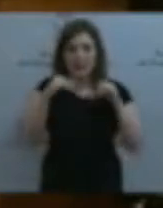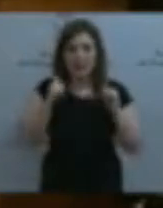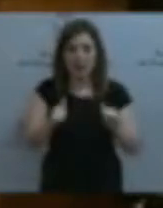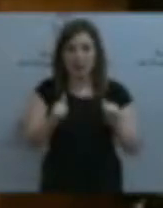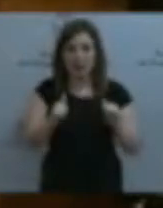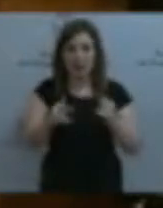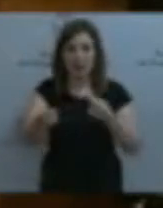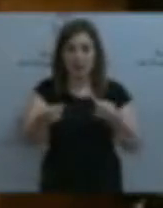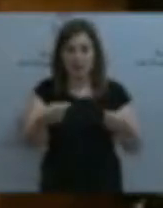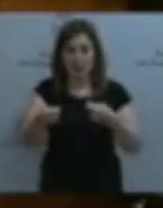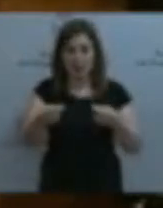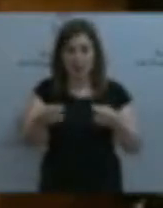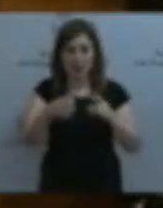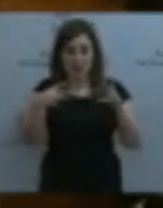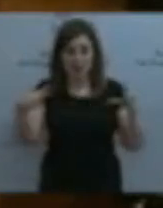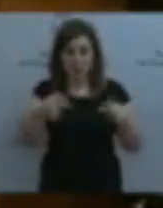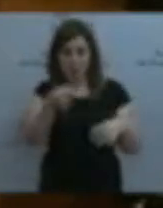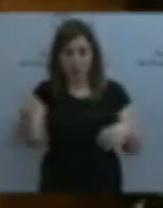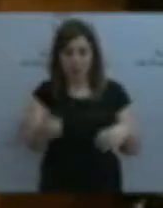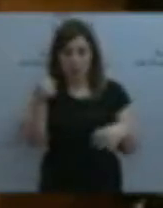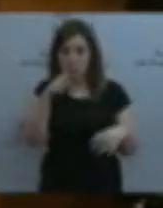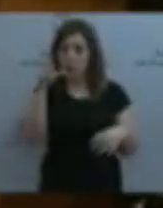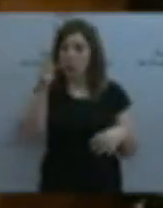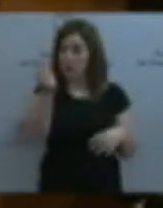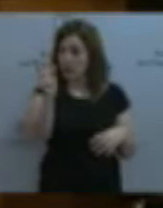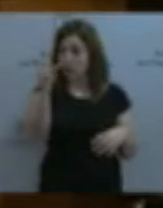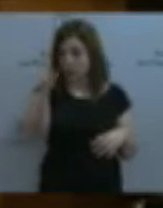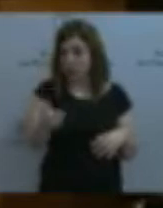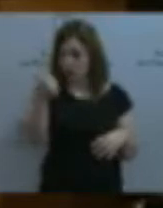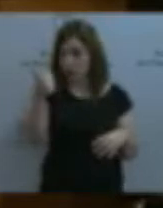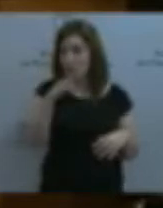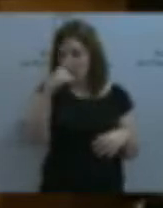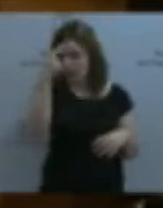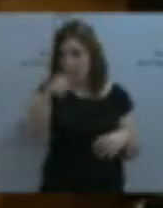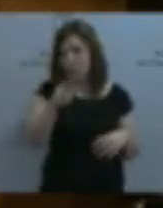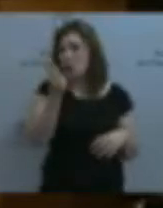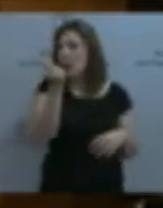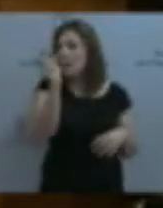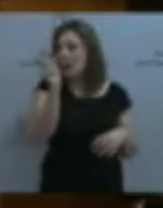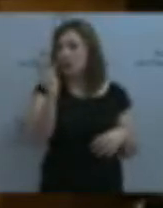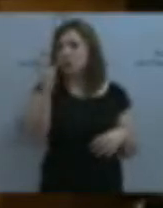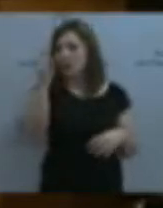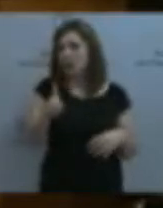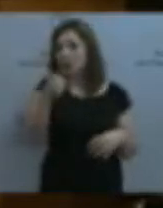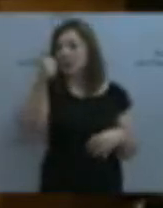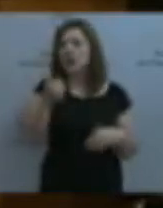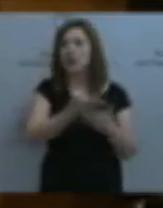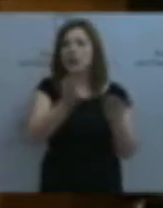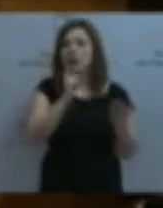era mucho más eficiente porque permitía precios más baratos. Ahora ya sabemos cómo se ofrecen precios más baratos, pinchos a